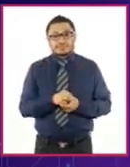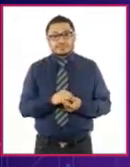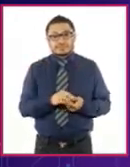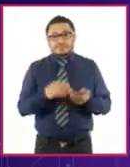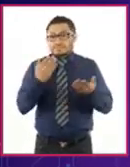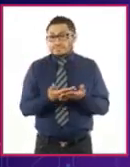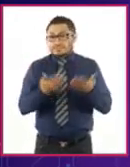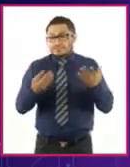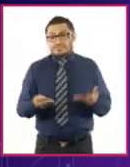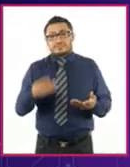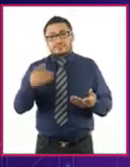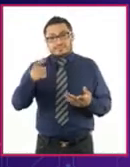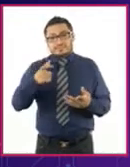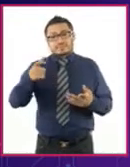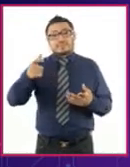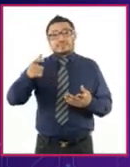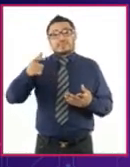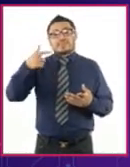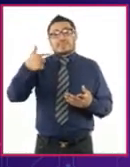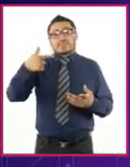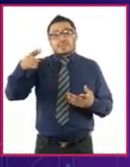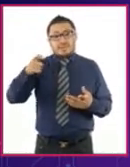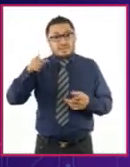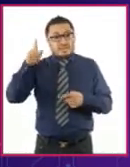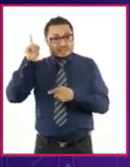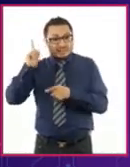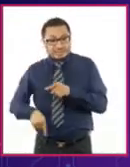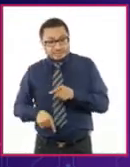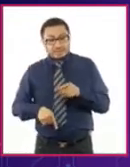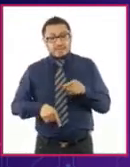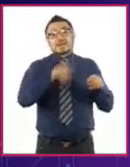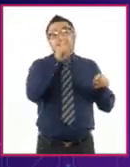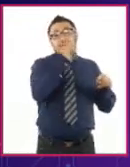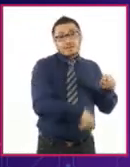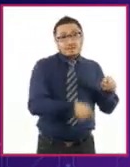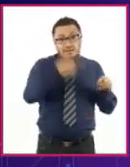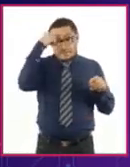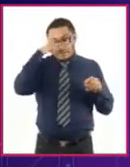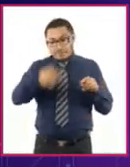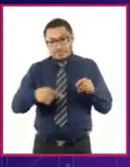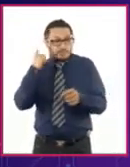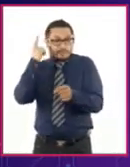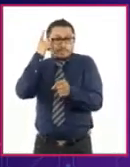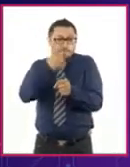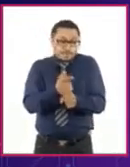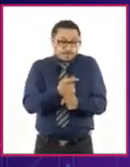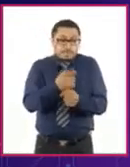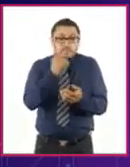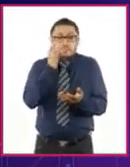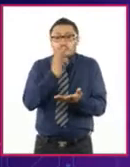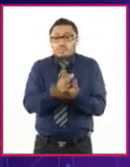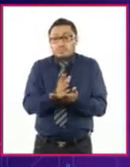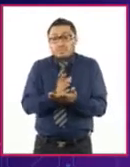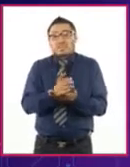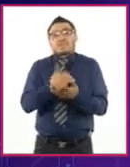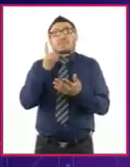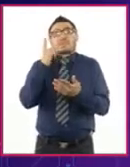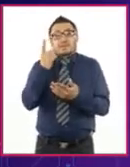resta 7x en ambos lados para tener a la incógnita únicamente del lado